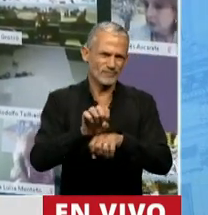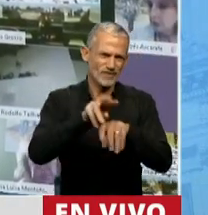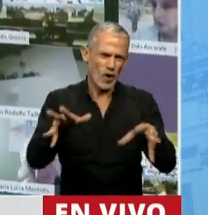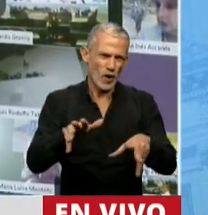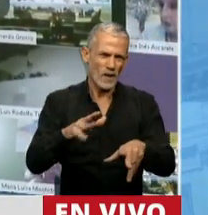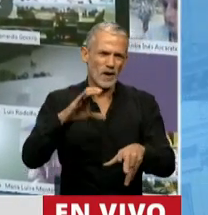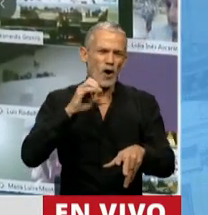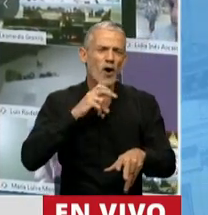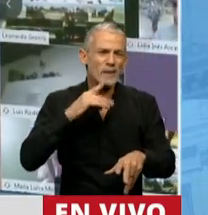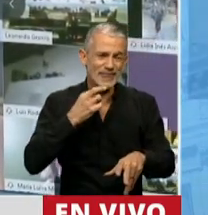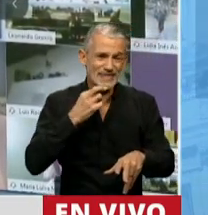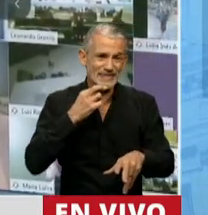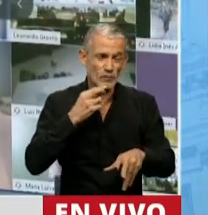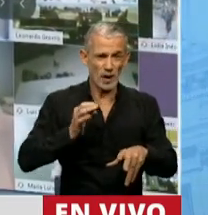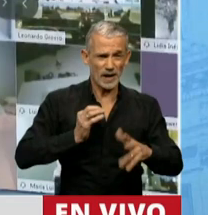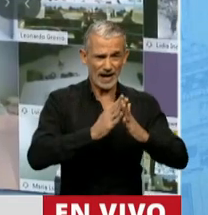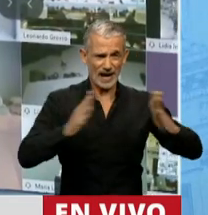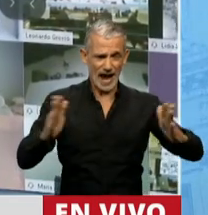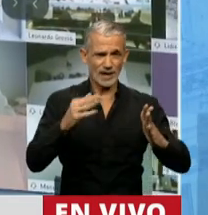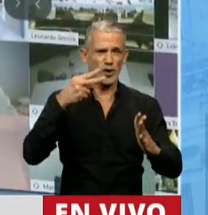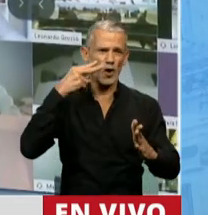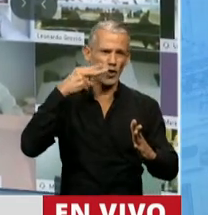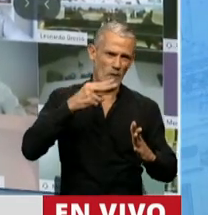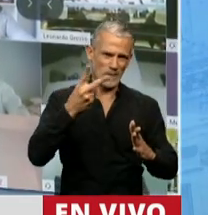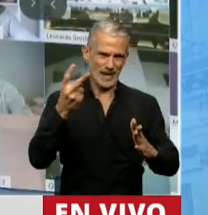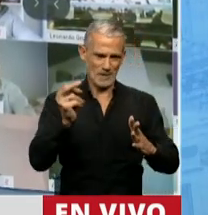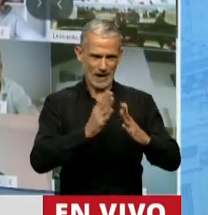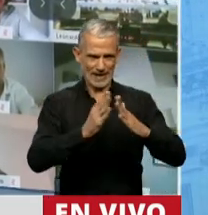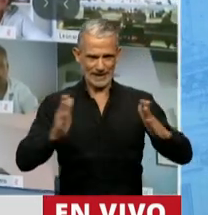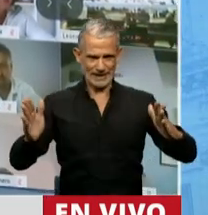de COVID-19 durante el ejercicio 2020. Y